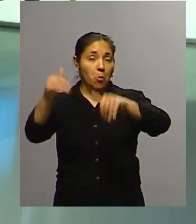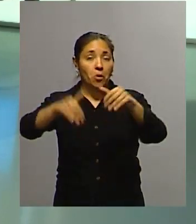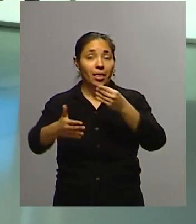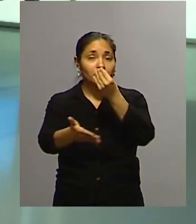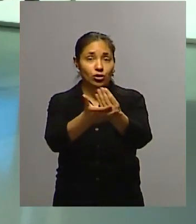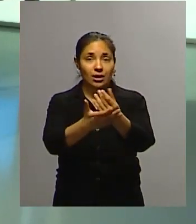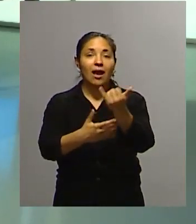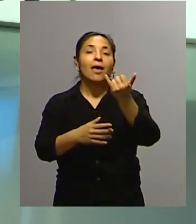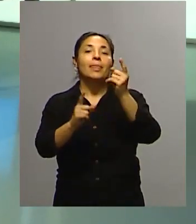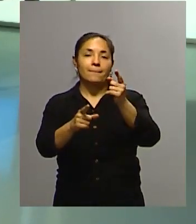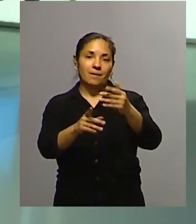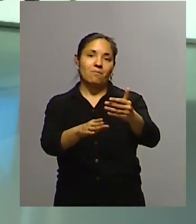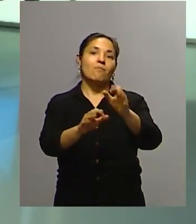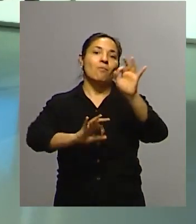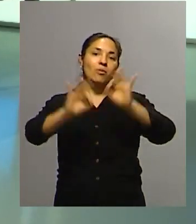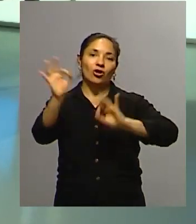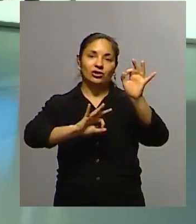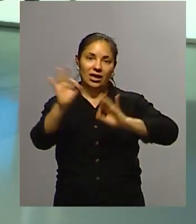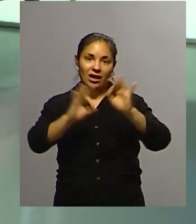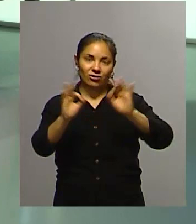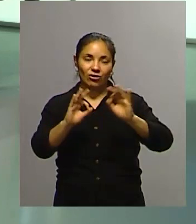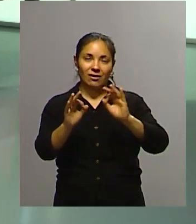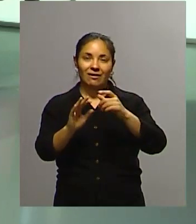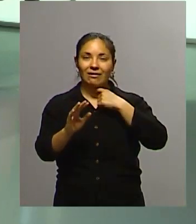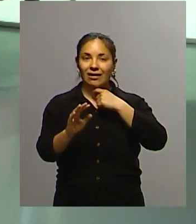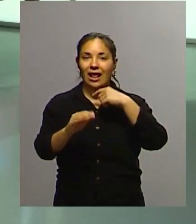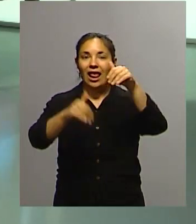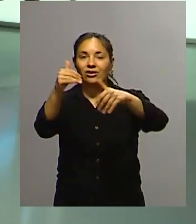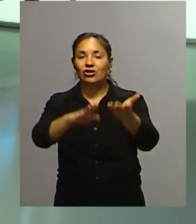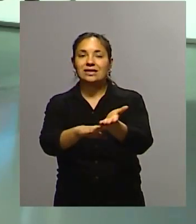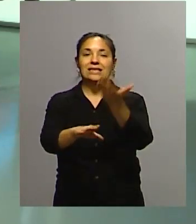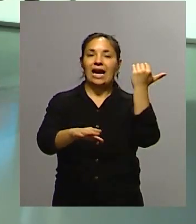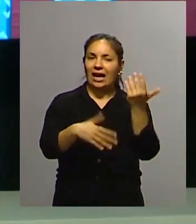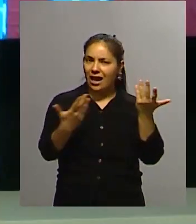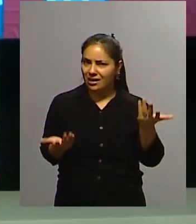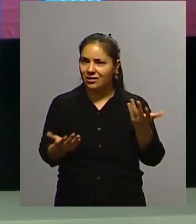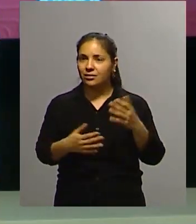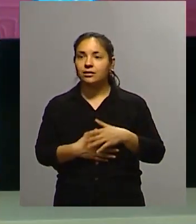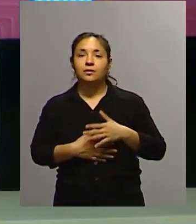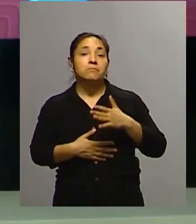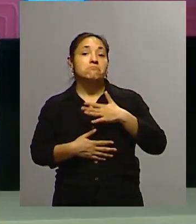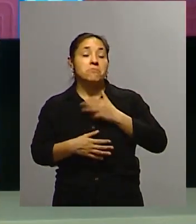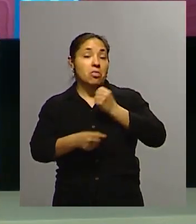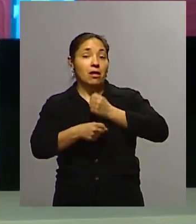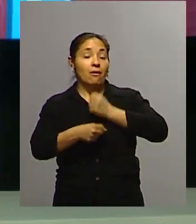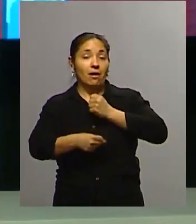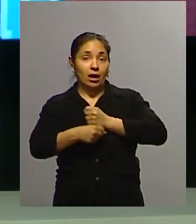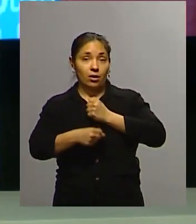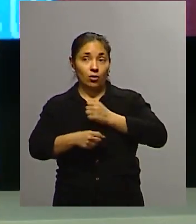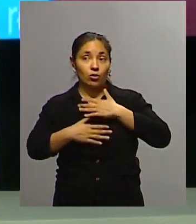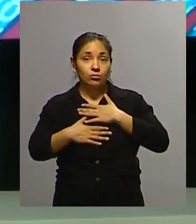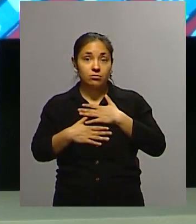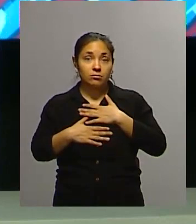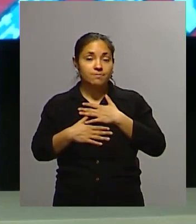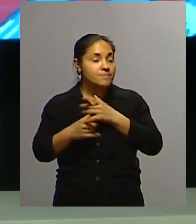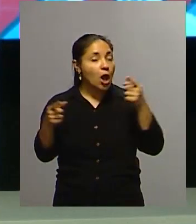por medio que quiere sacarlas de juego, al menos para la próxima elección. Yo trabajo y